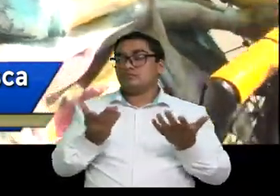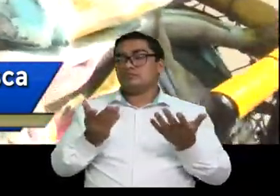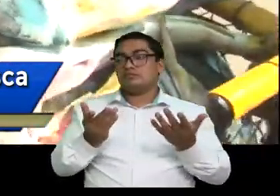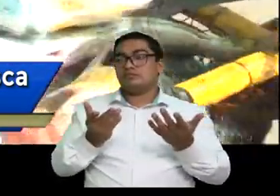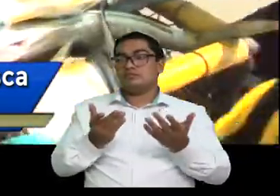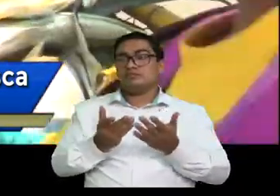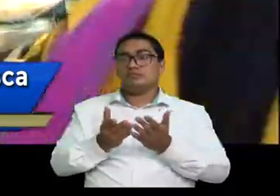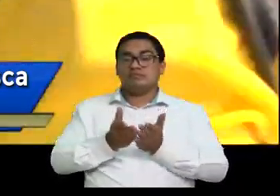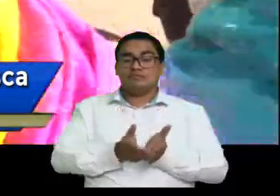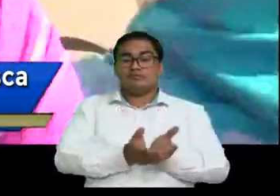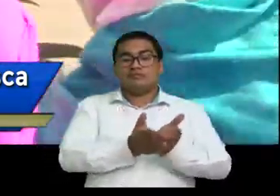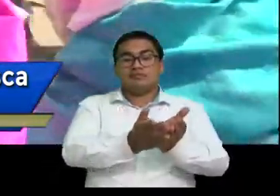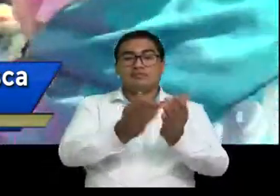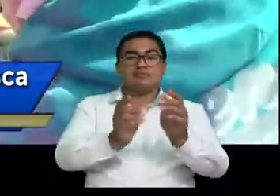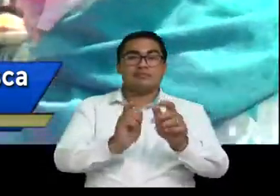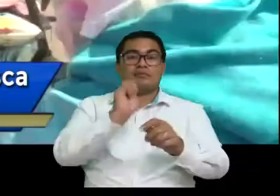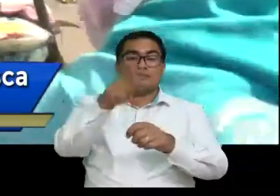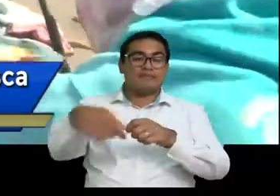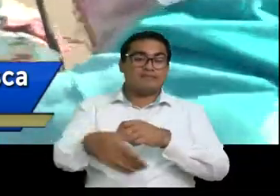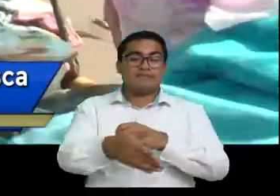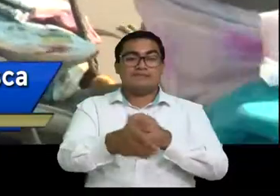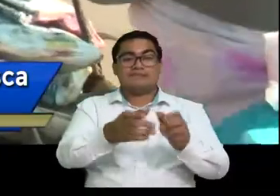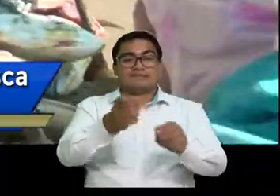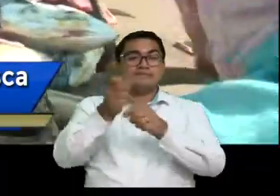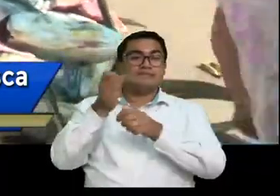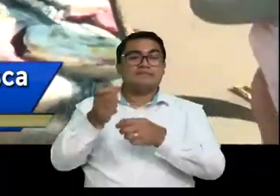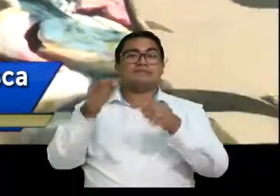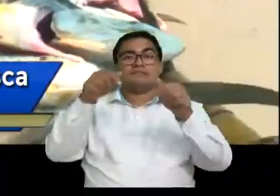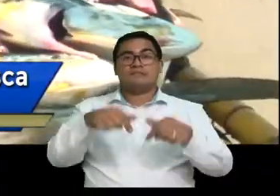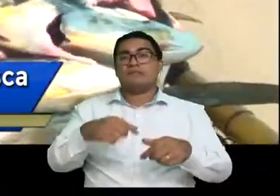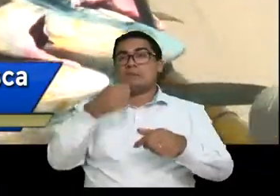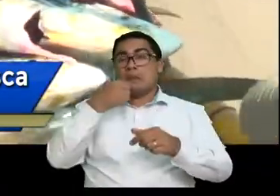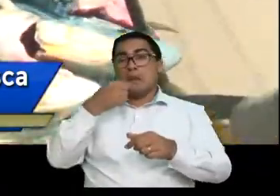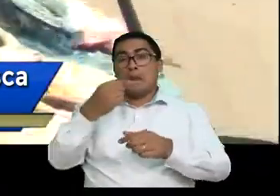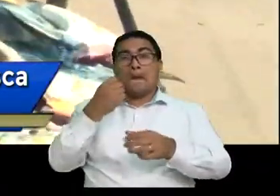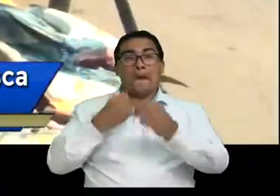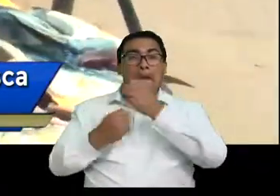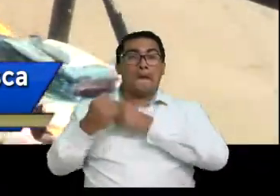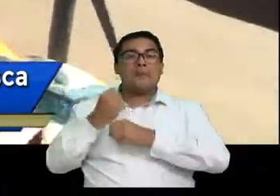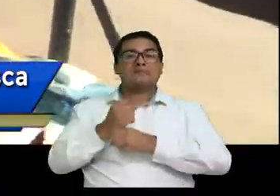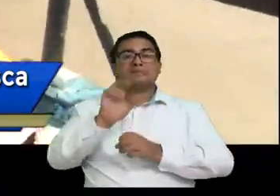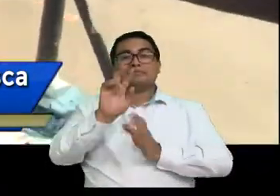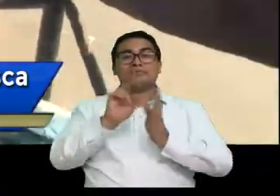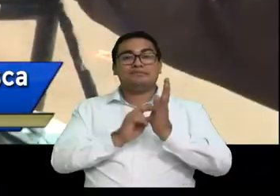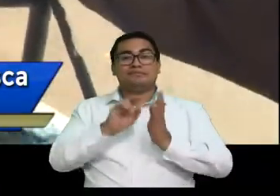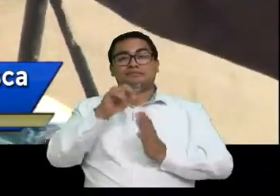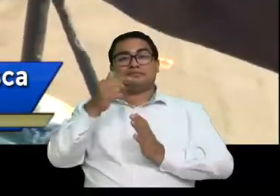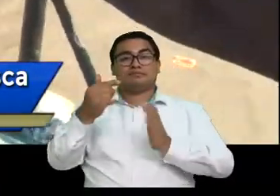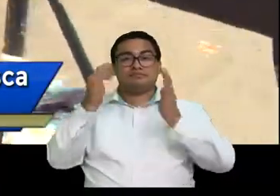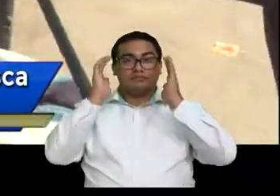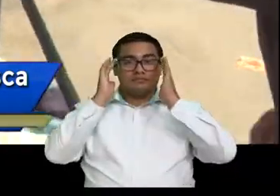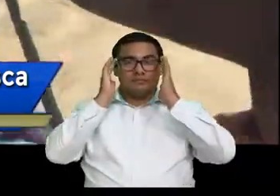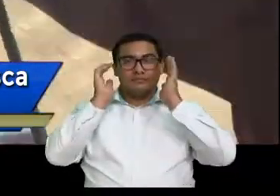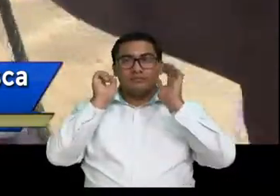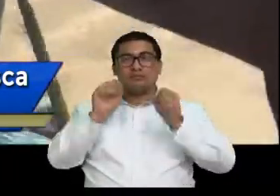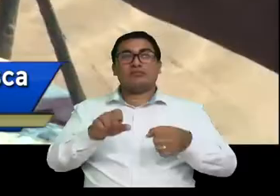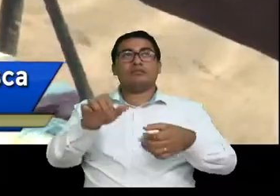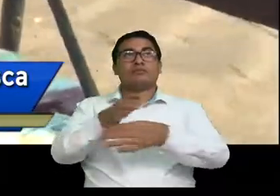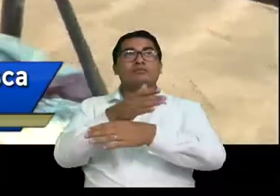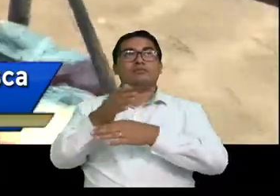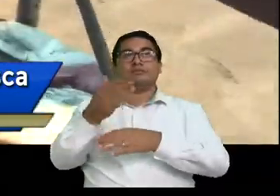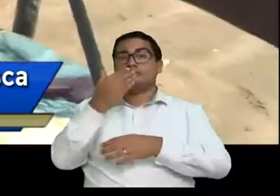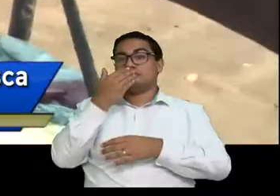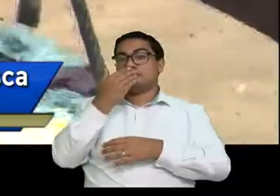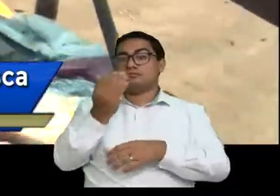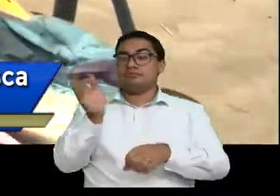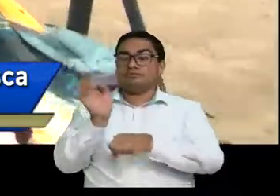pescadores, ¿no? Que hacen posible y que ahora, como usted ya lo ha dicho, desde el año 2007 pueden acceder precisamente a estos beneficios fiscales. Así